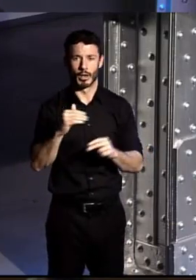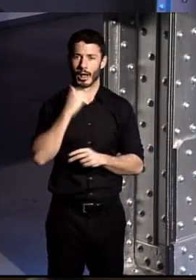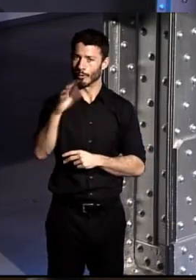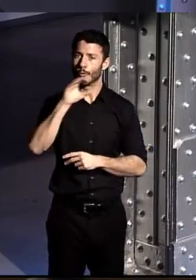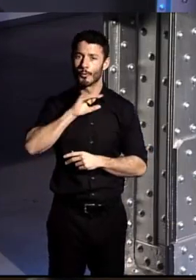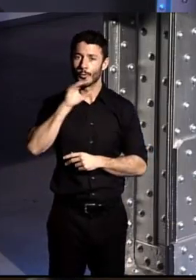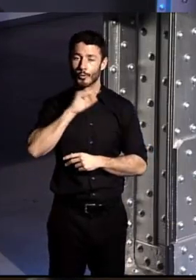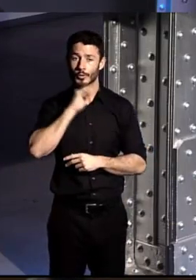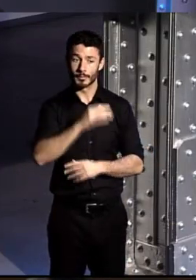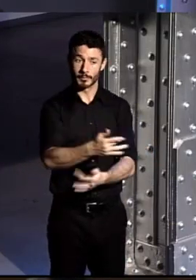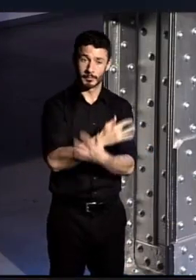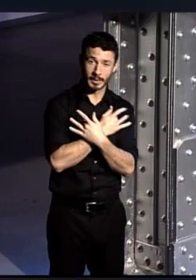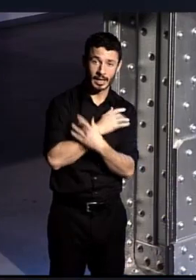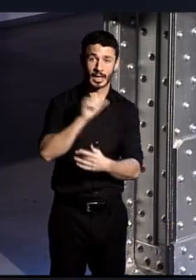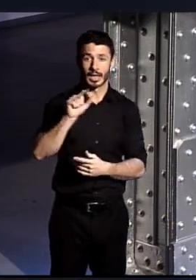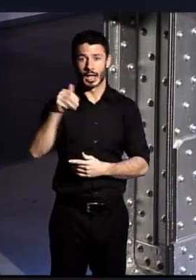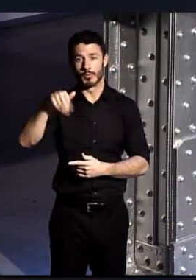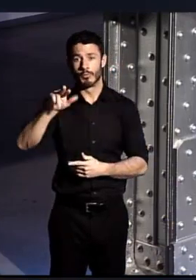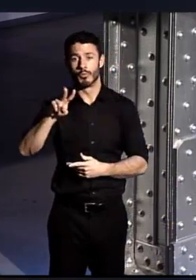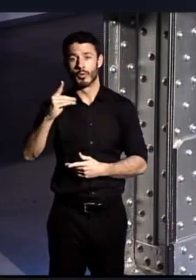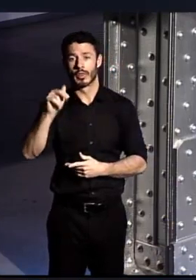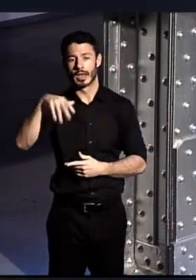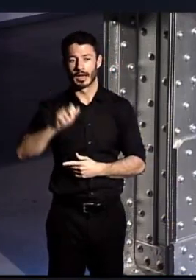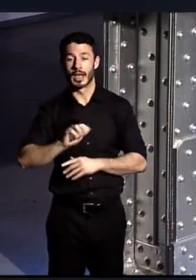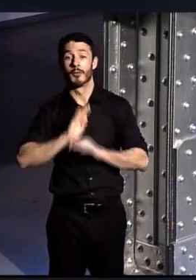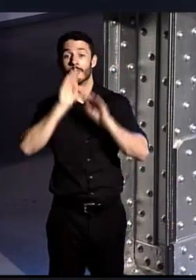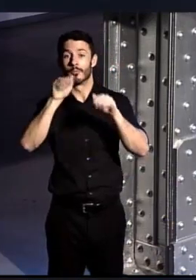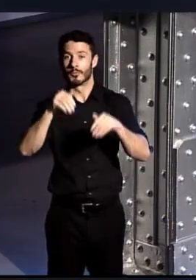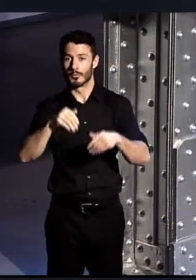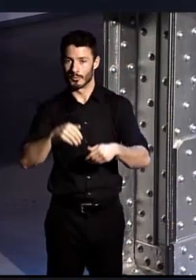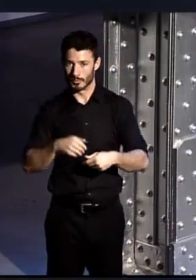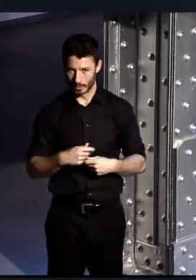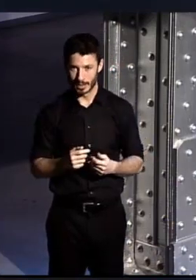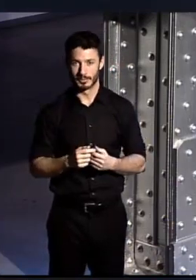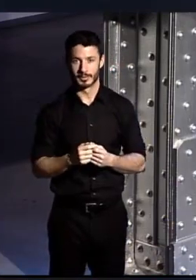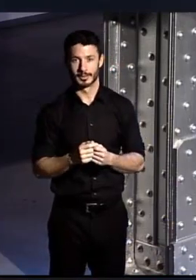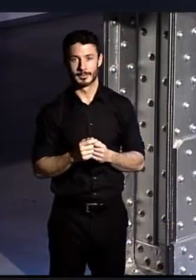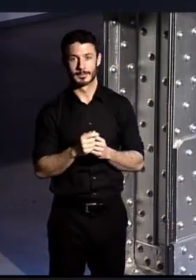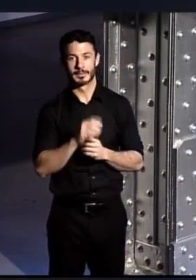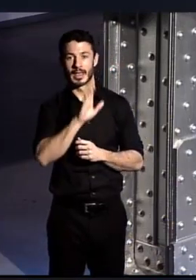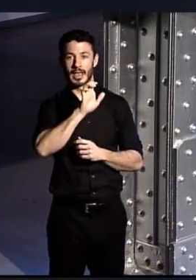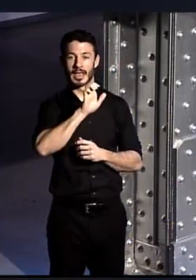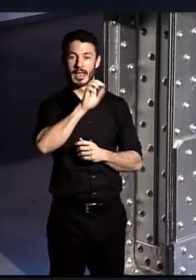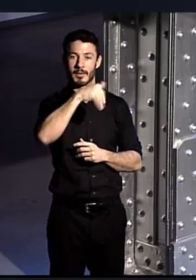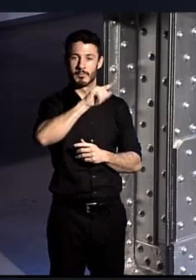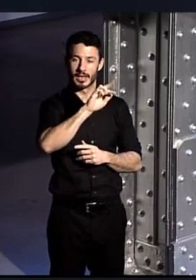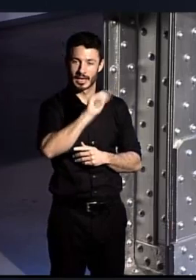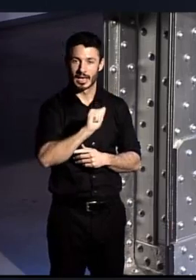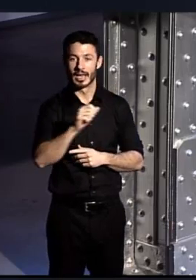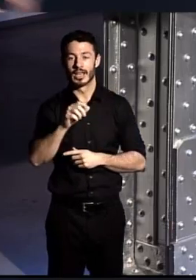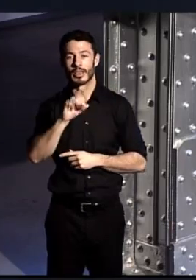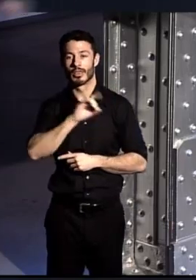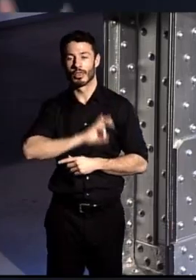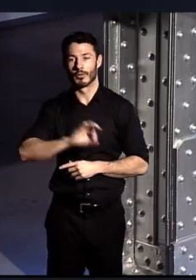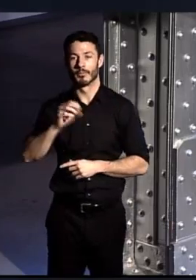No es solo que María y Almudena vayan a volver para hacer esta charla Emilia y Don Benito, o Doña Emilia y Don Benito,